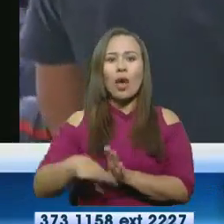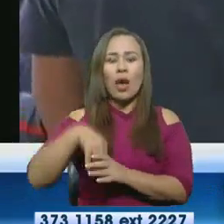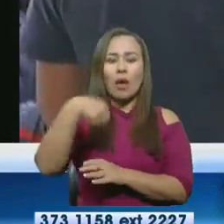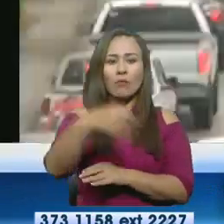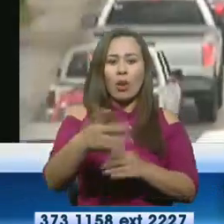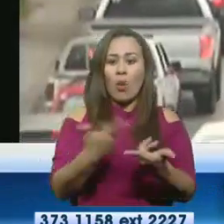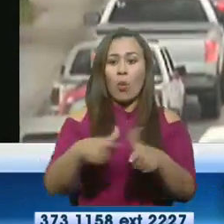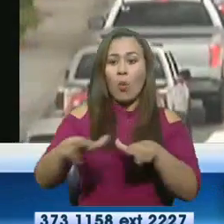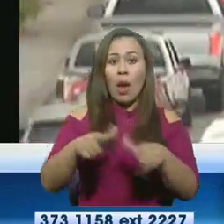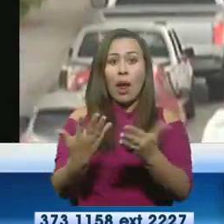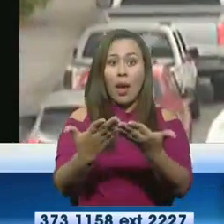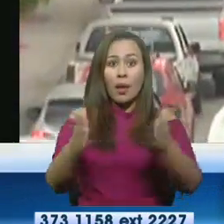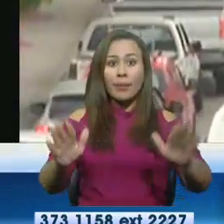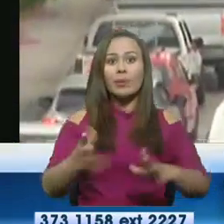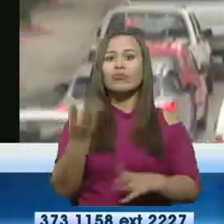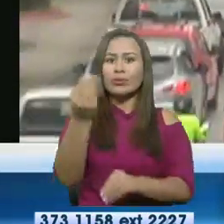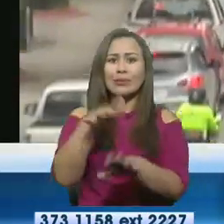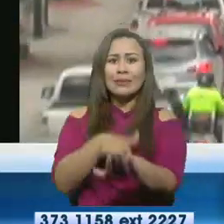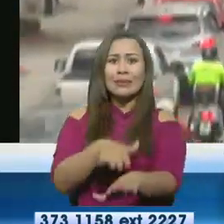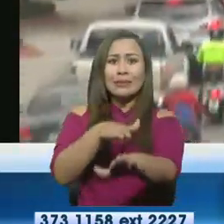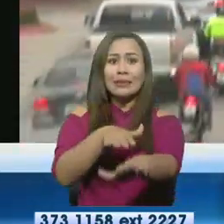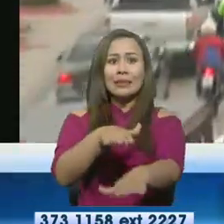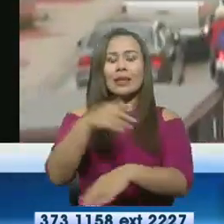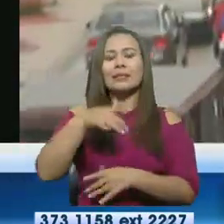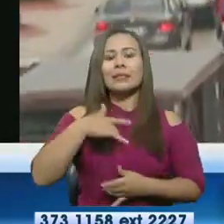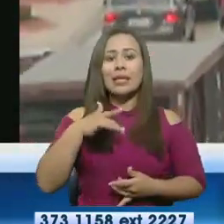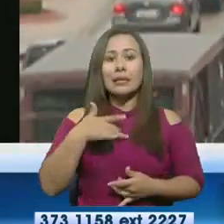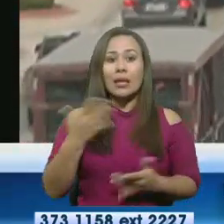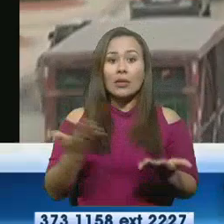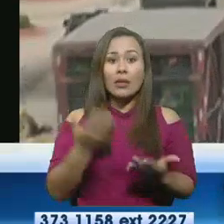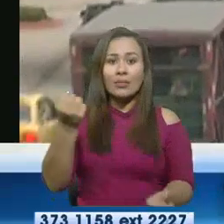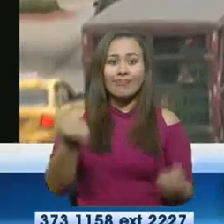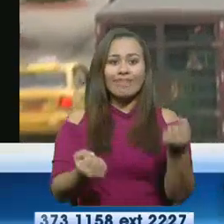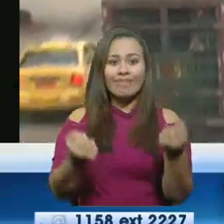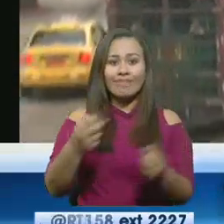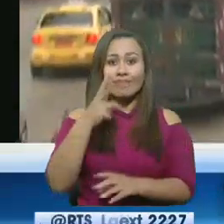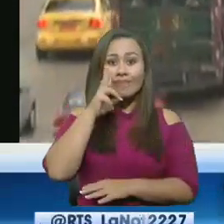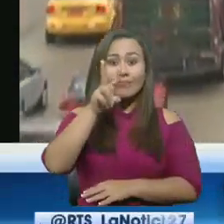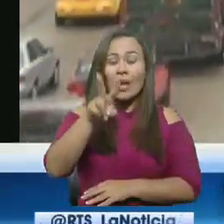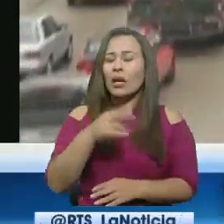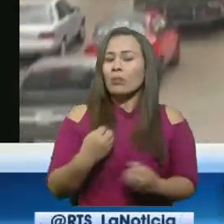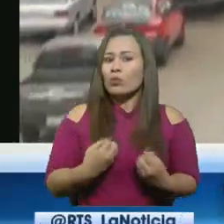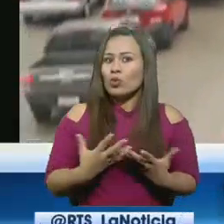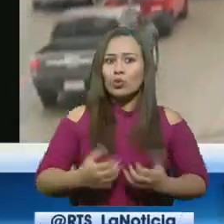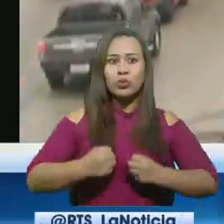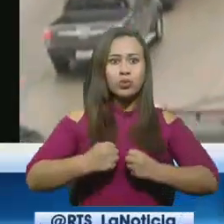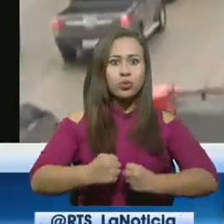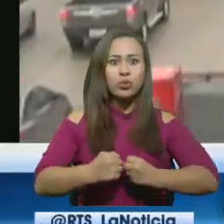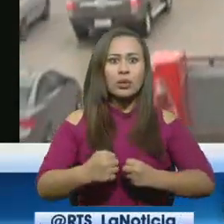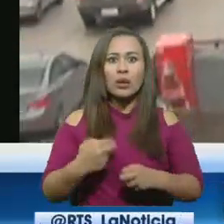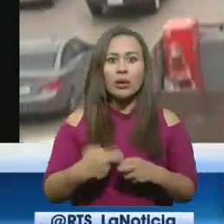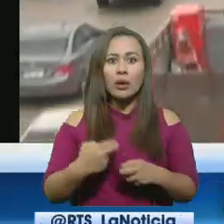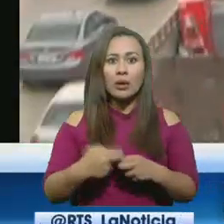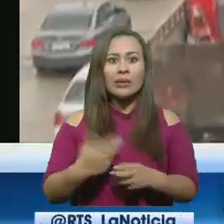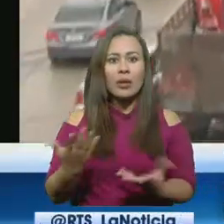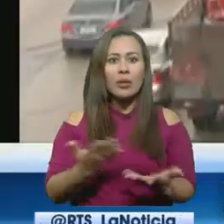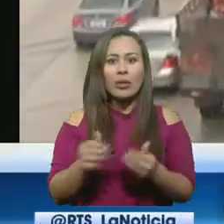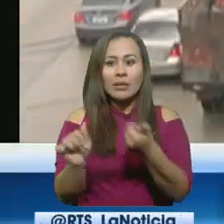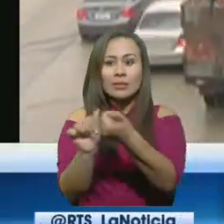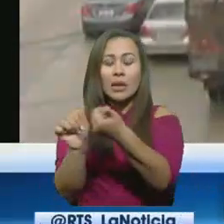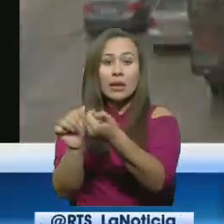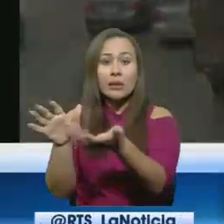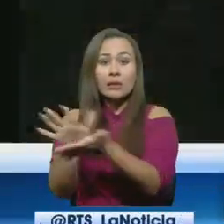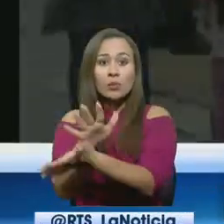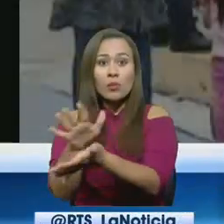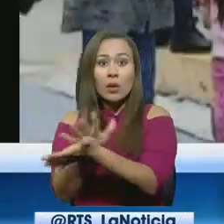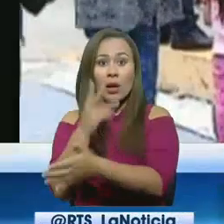abiertas. La desesperación también se sintió en el tráfico vehicular, que se volvió pesado principalmente cerca a los planteles